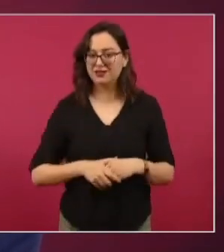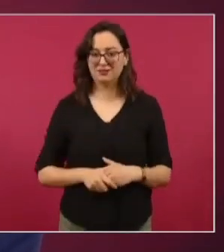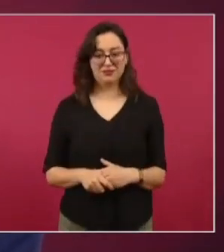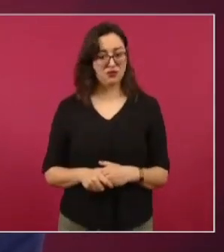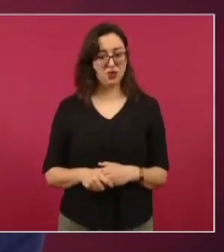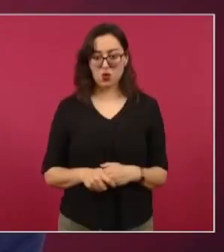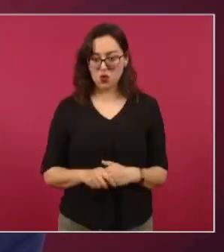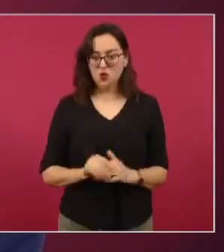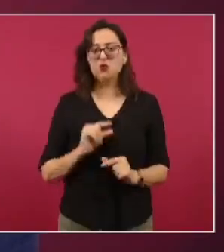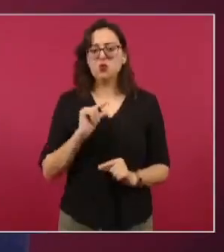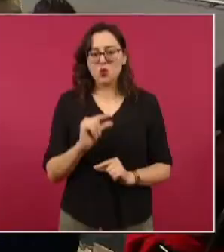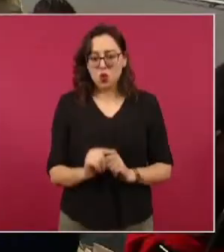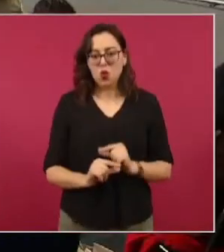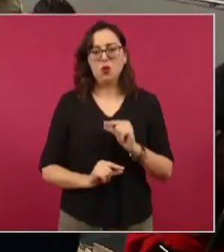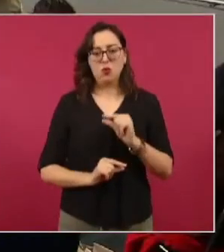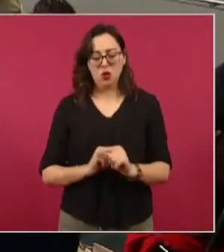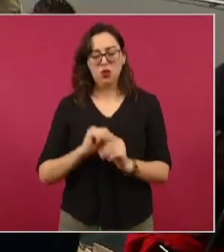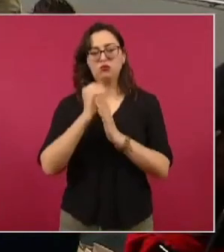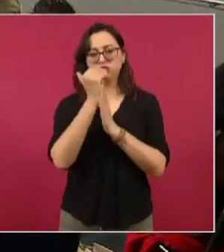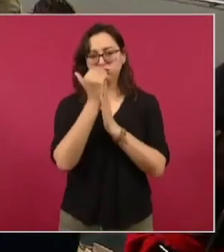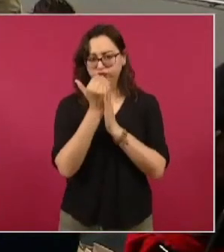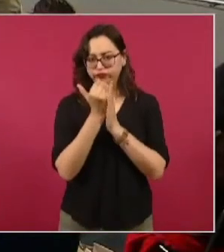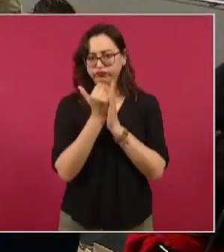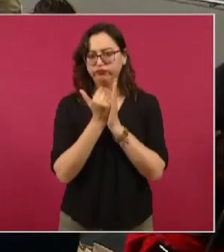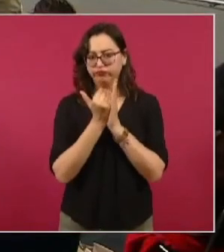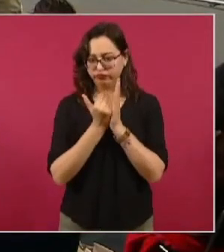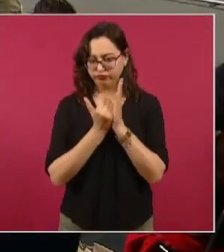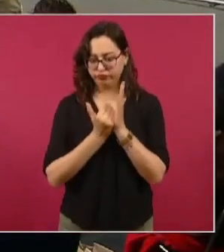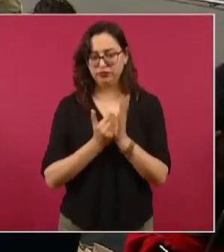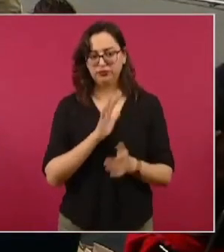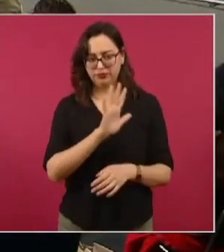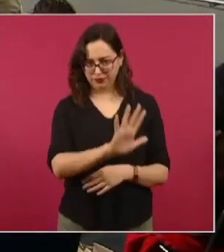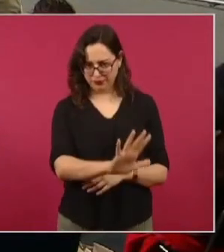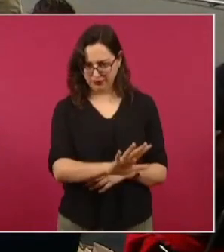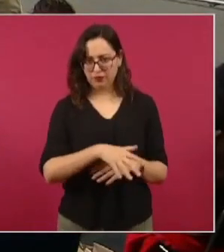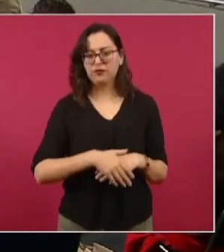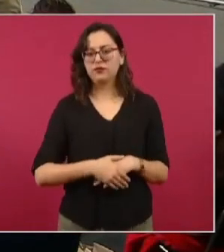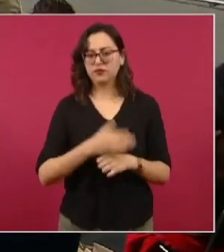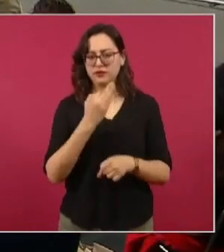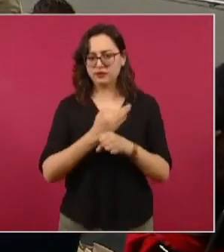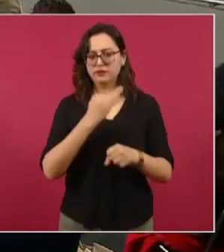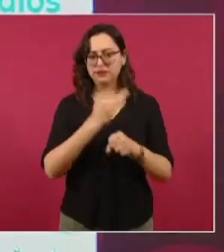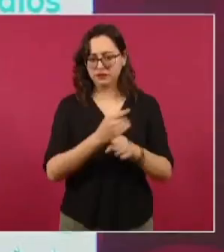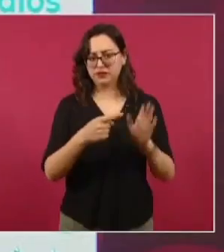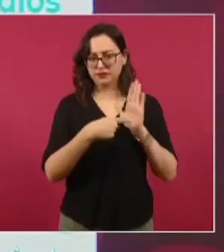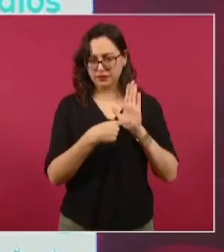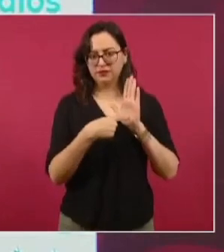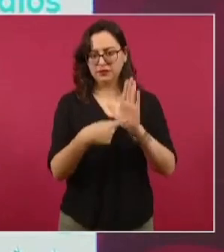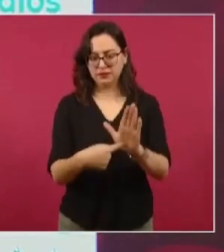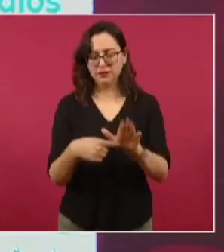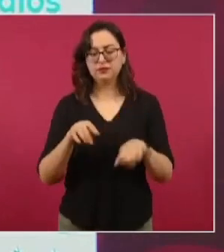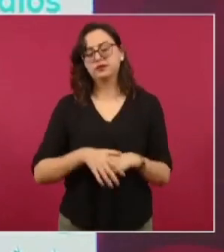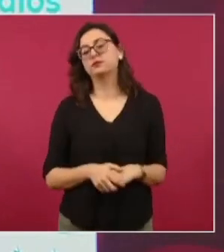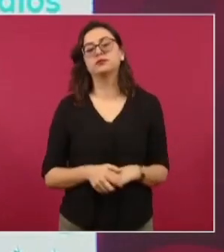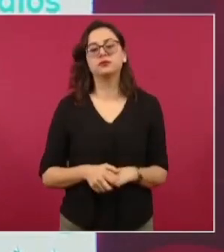se ahorita vas a ver cómo vamos en eso